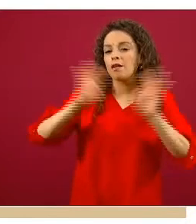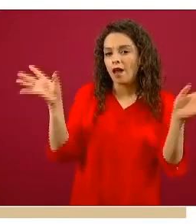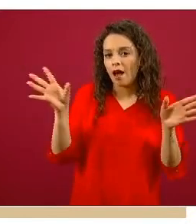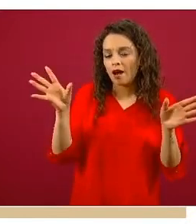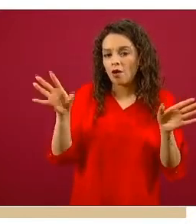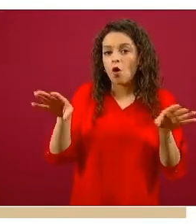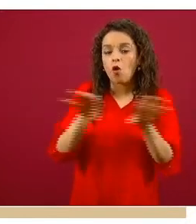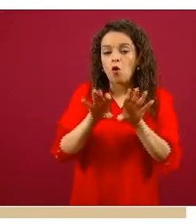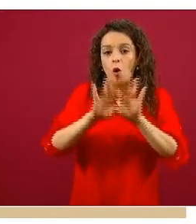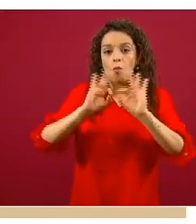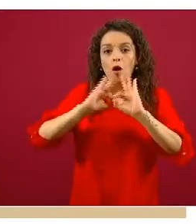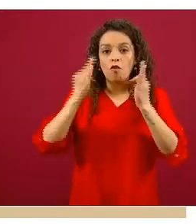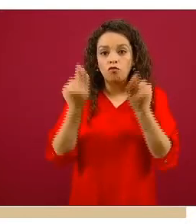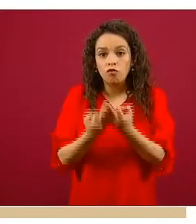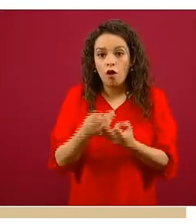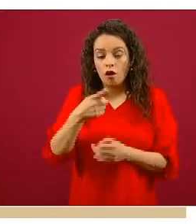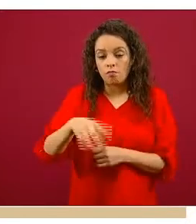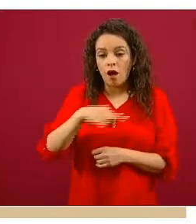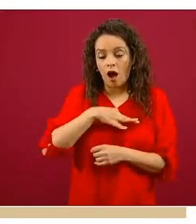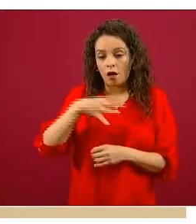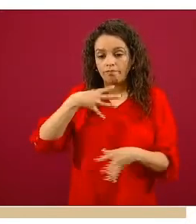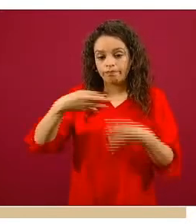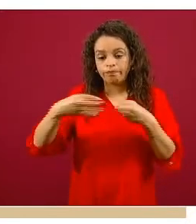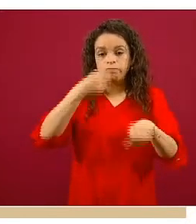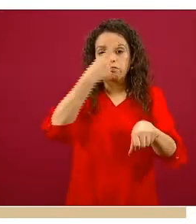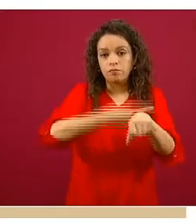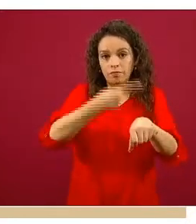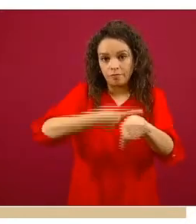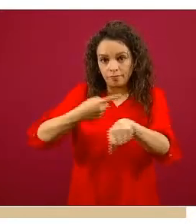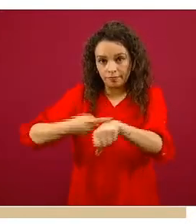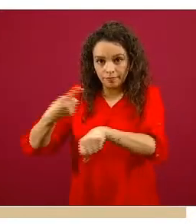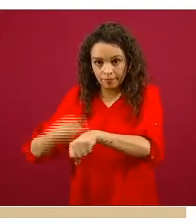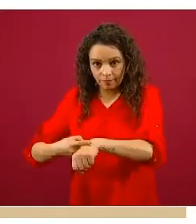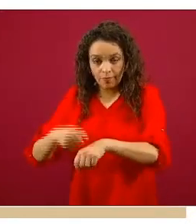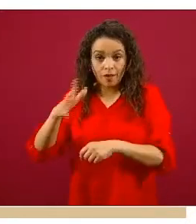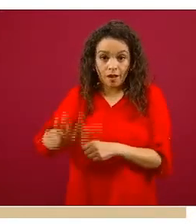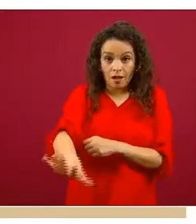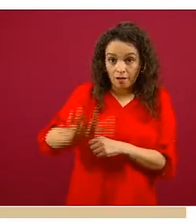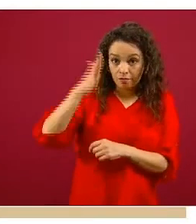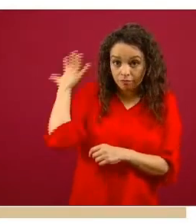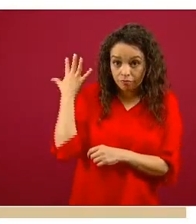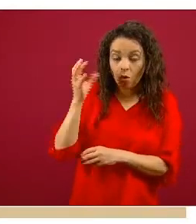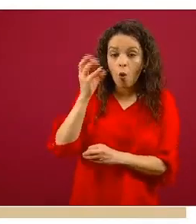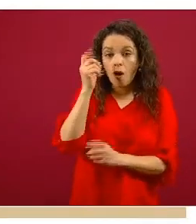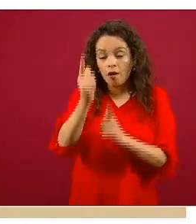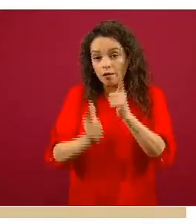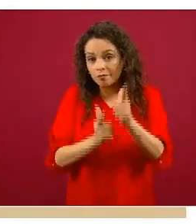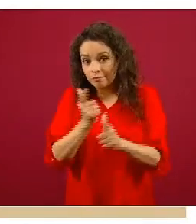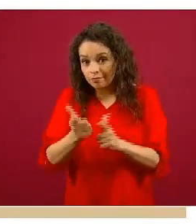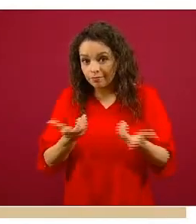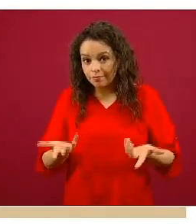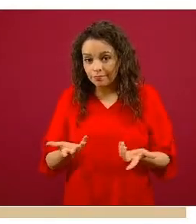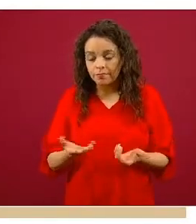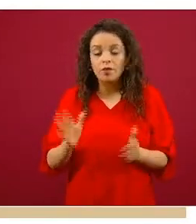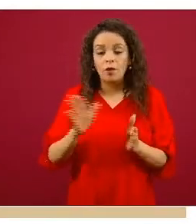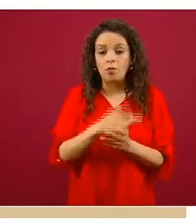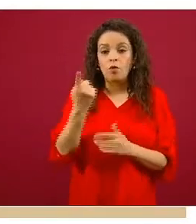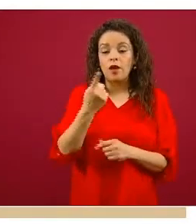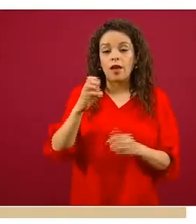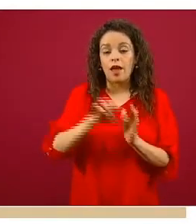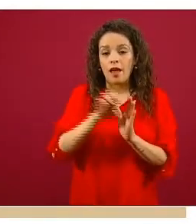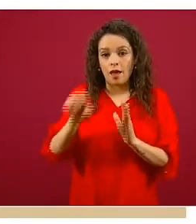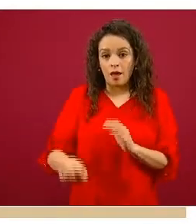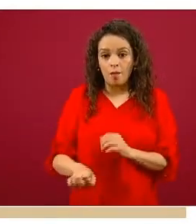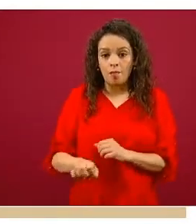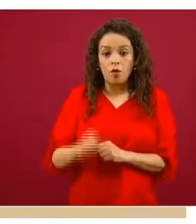la velocidad de la presentación de la epidemia. ¿Por qué? Porque si hoy día tengo 100 y mañana